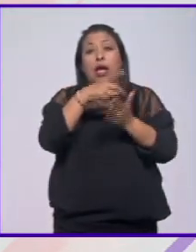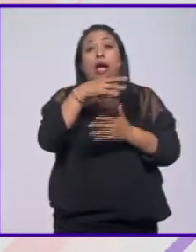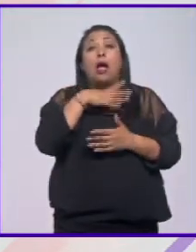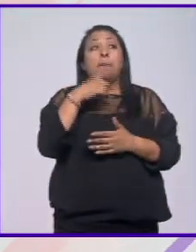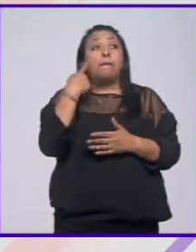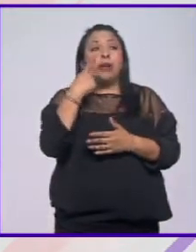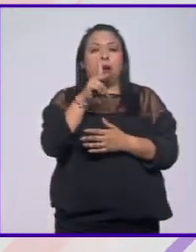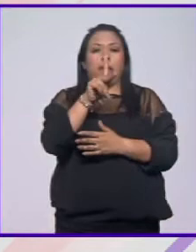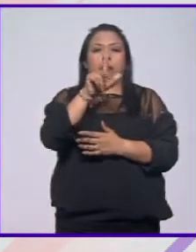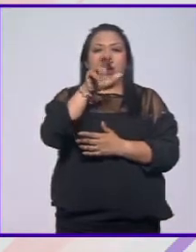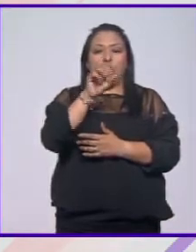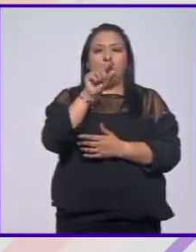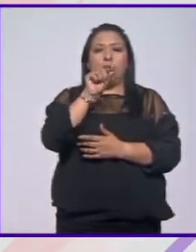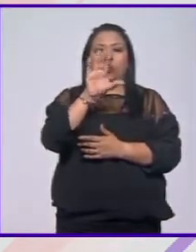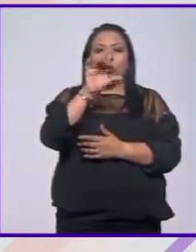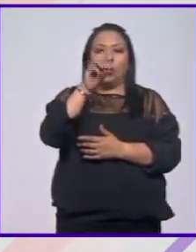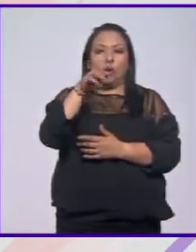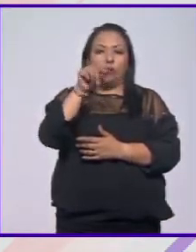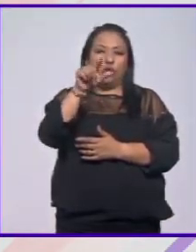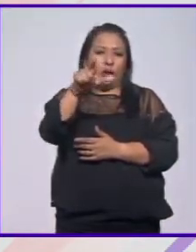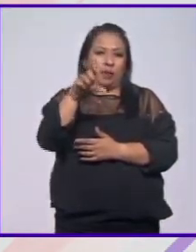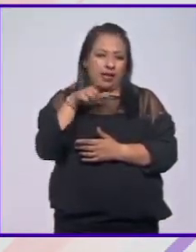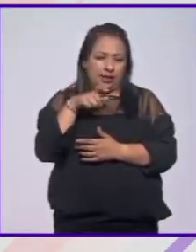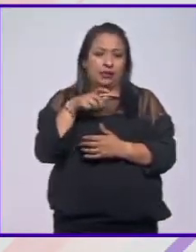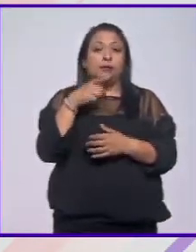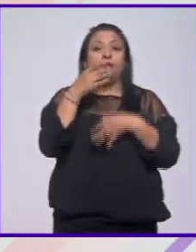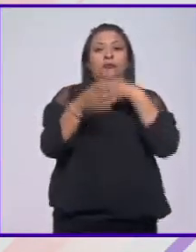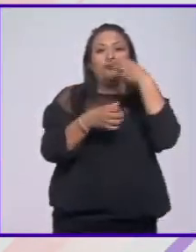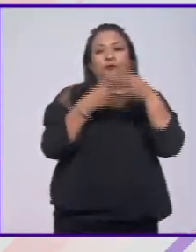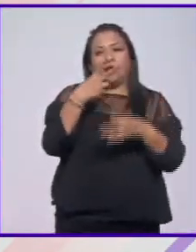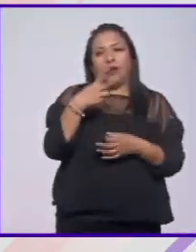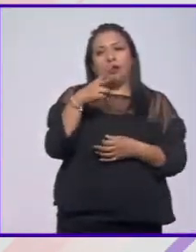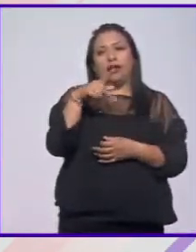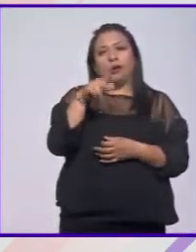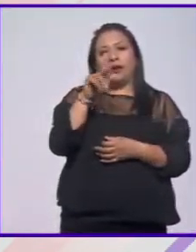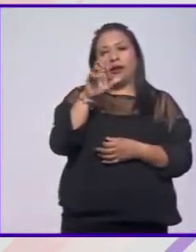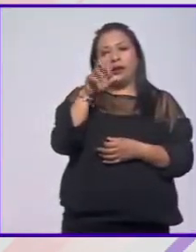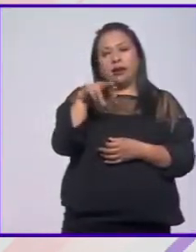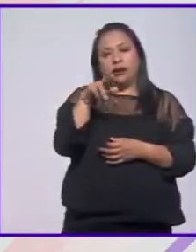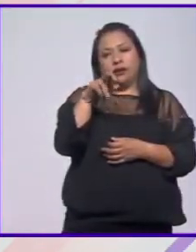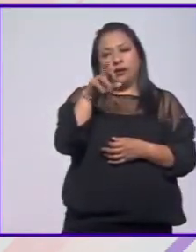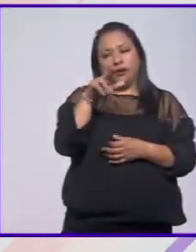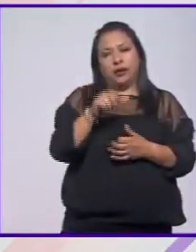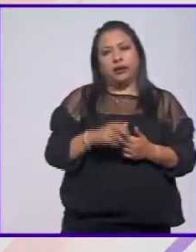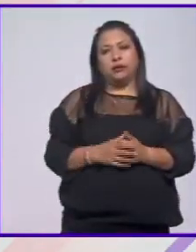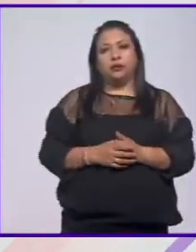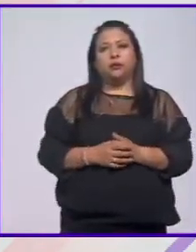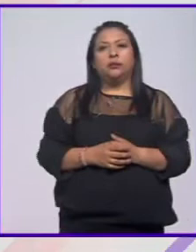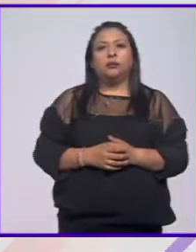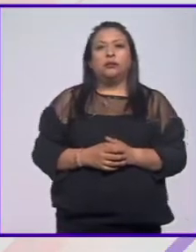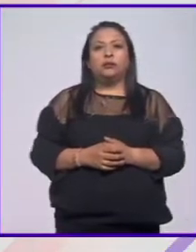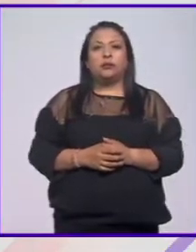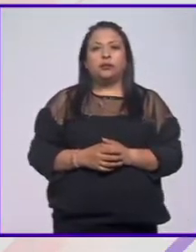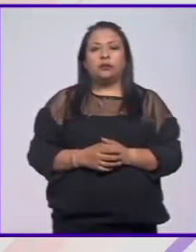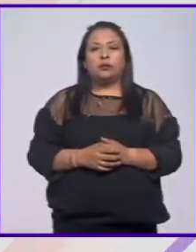página pleroma.com.mx. Noticias 22, Karen Rivera.